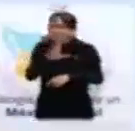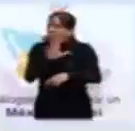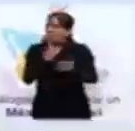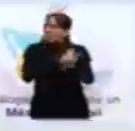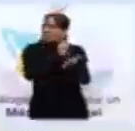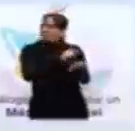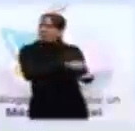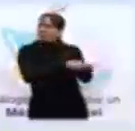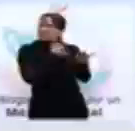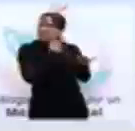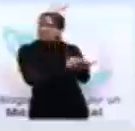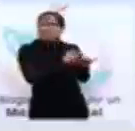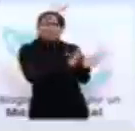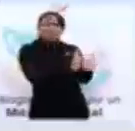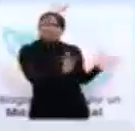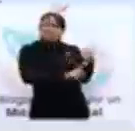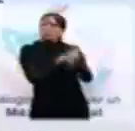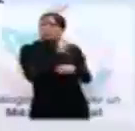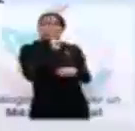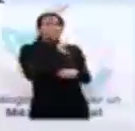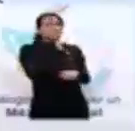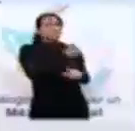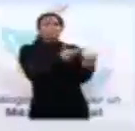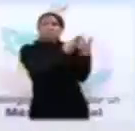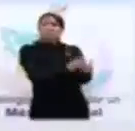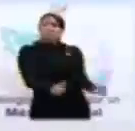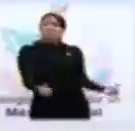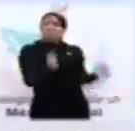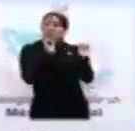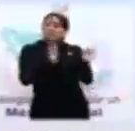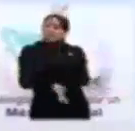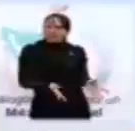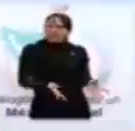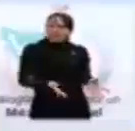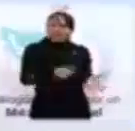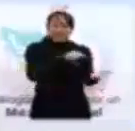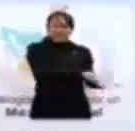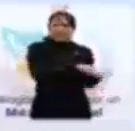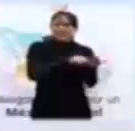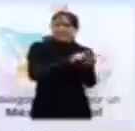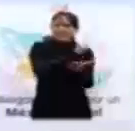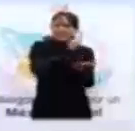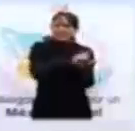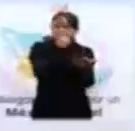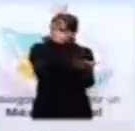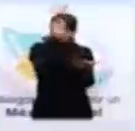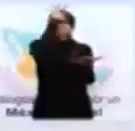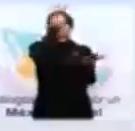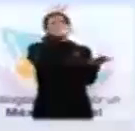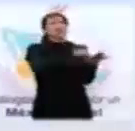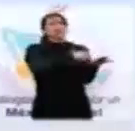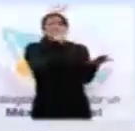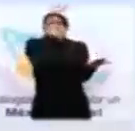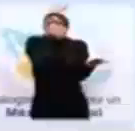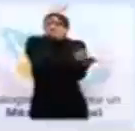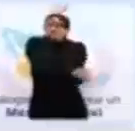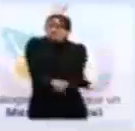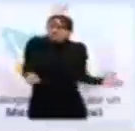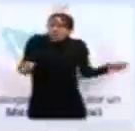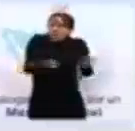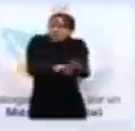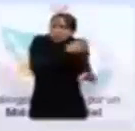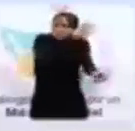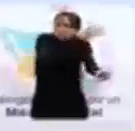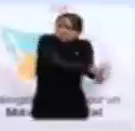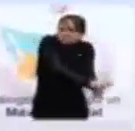O sea que podríamos hacer un proceso legislativo para llegar a cosas que ya se inventaron en la ley. Entonces aquí nos está pasando algo. Y quiero destacar algunos